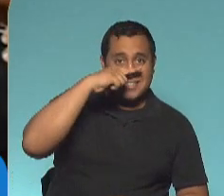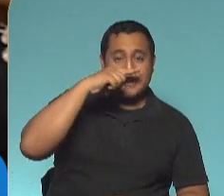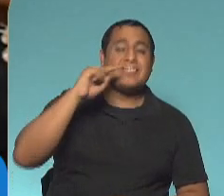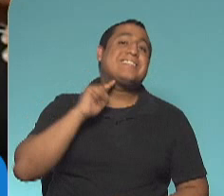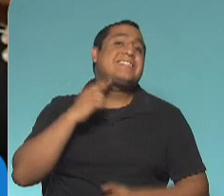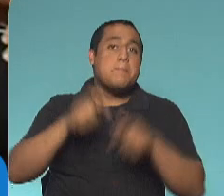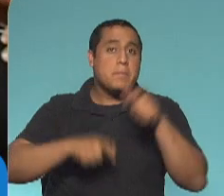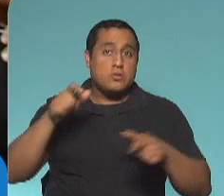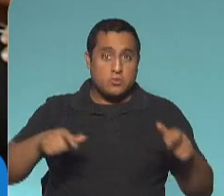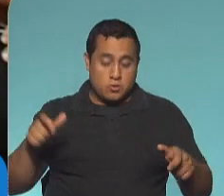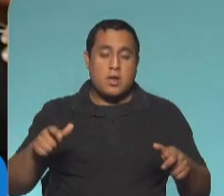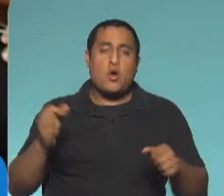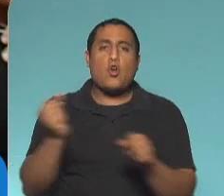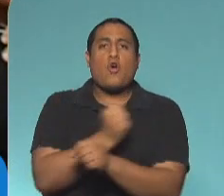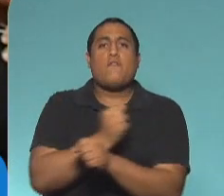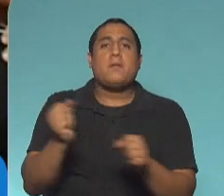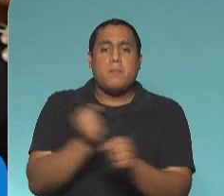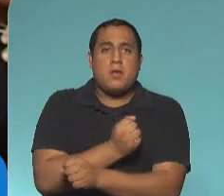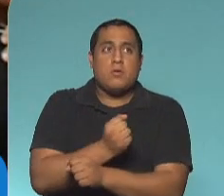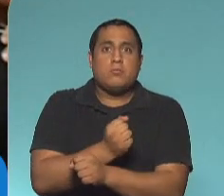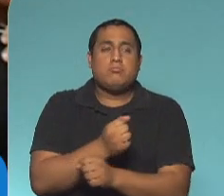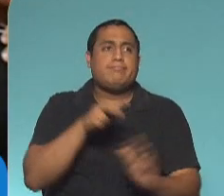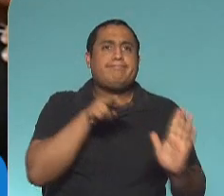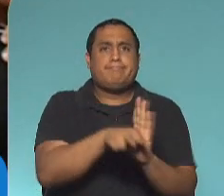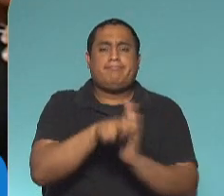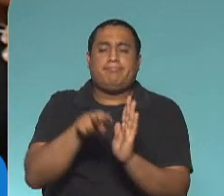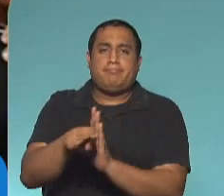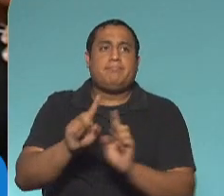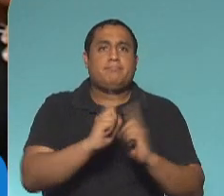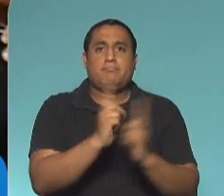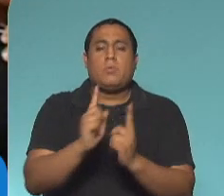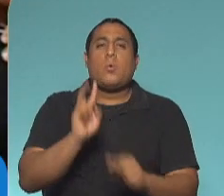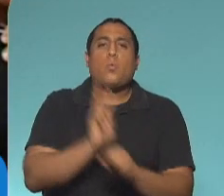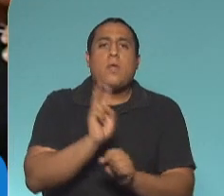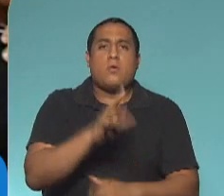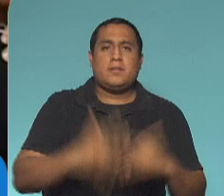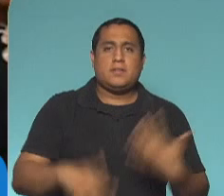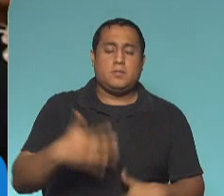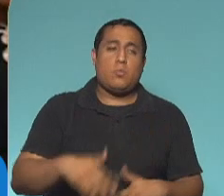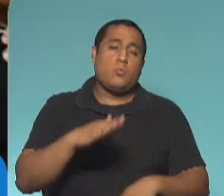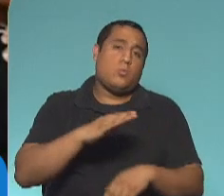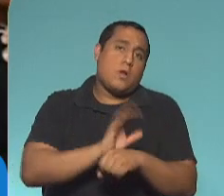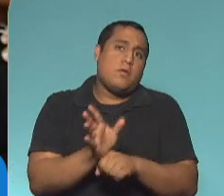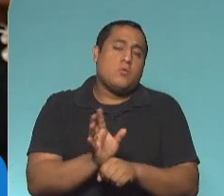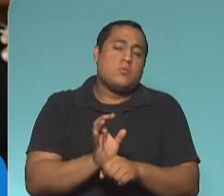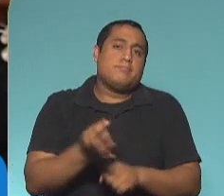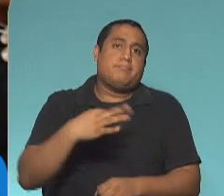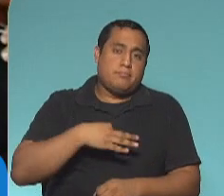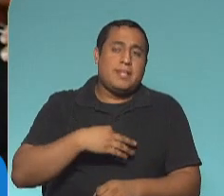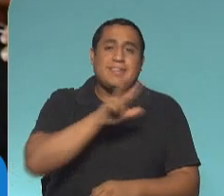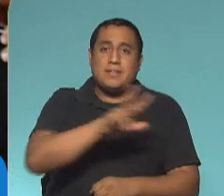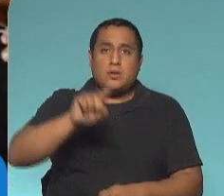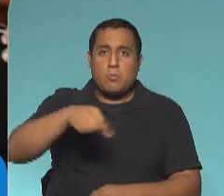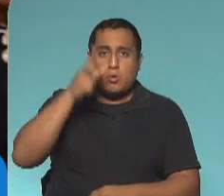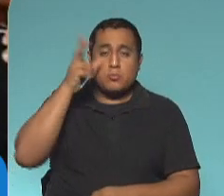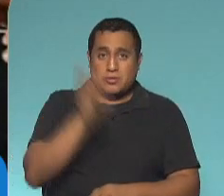4.713 son las personas que como casos confirmados se encuentran internados en unidad de terapia intensiva por COVID. El